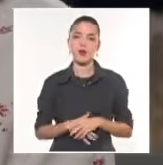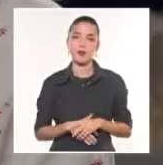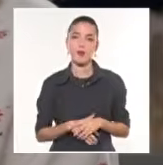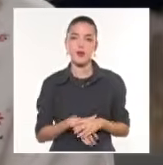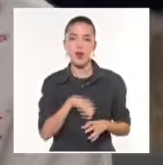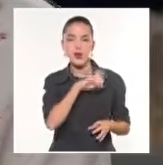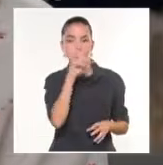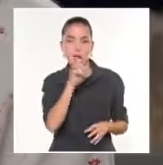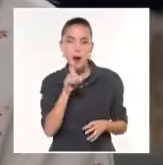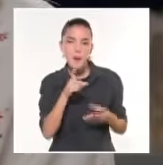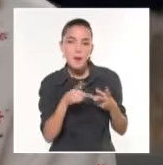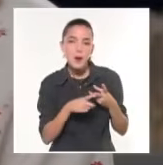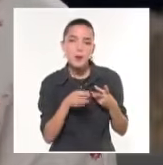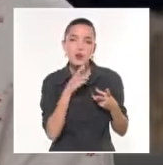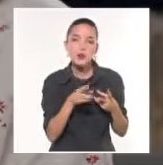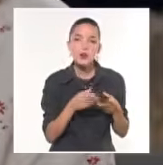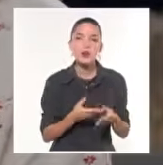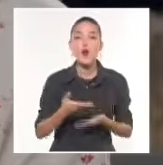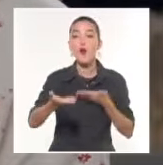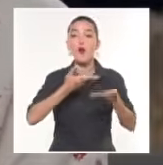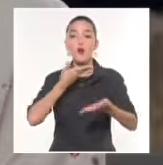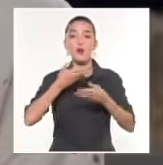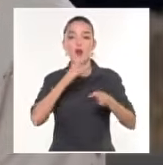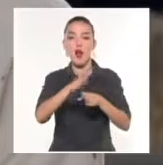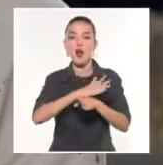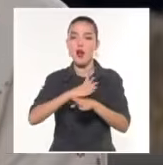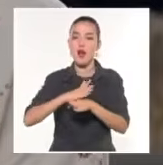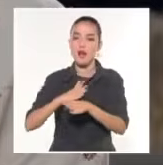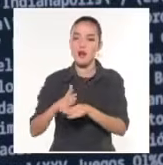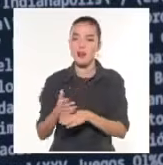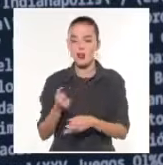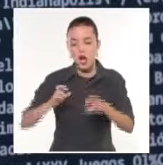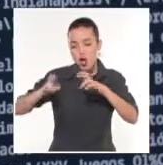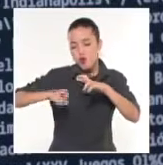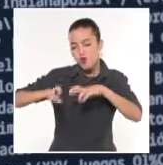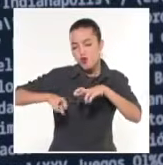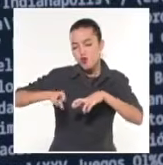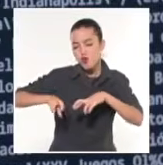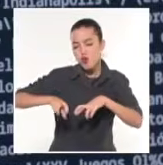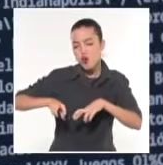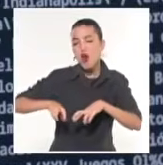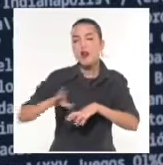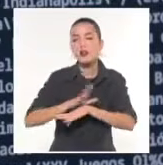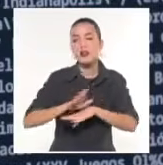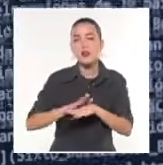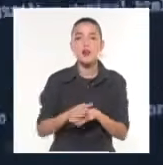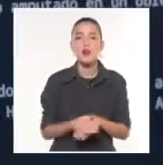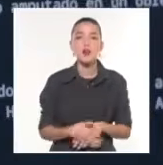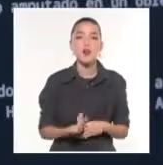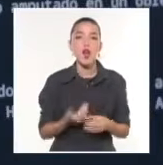respuesta o una conversación de varias interacciones. Luego de esas entradas serán revisadas por los expertos para evitar que entre al modelo información errónea o